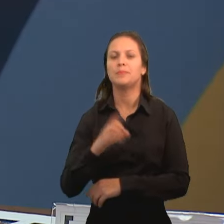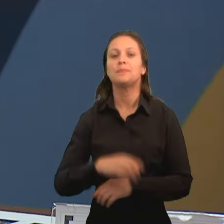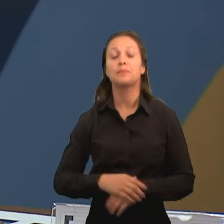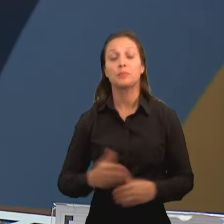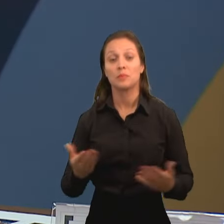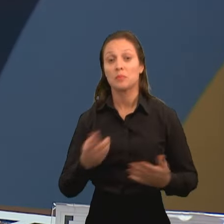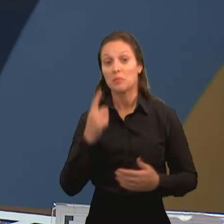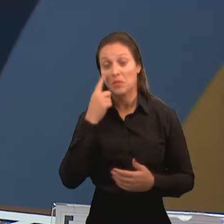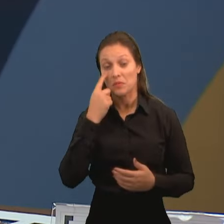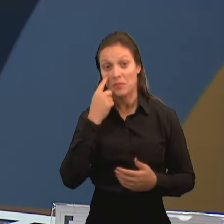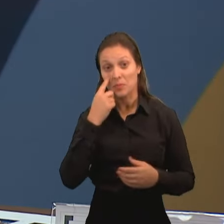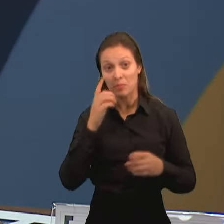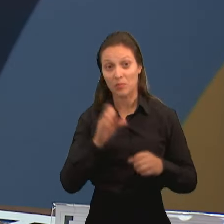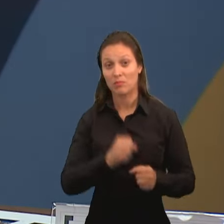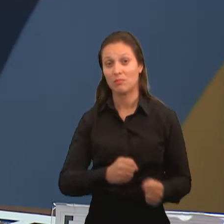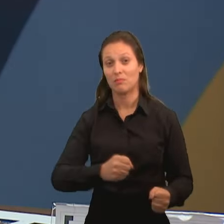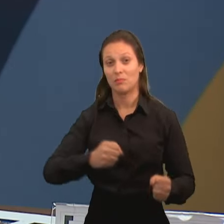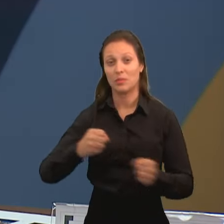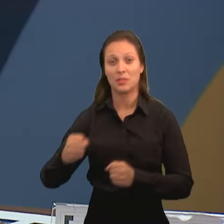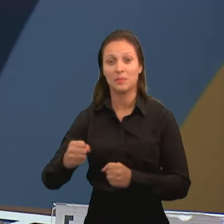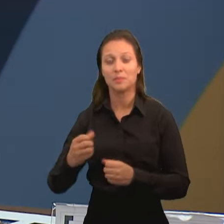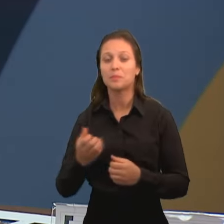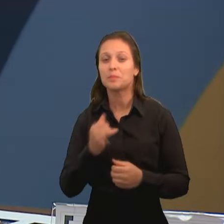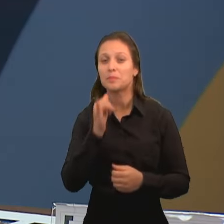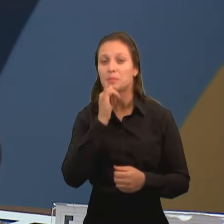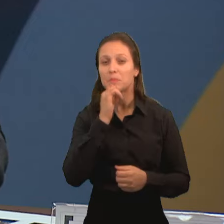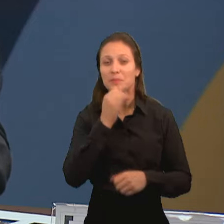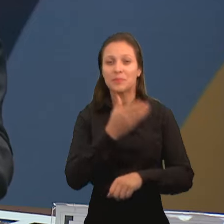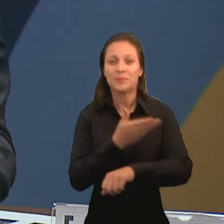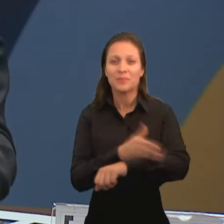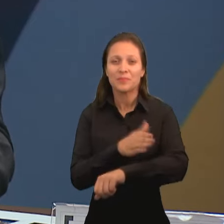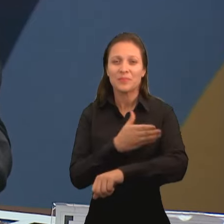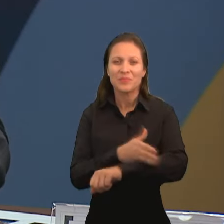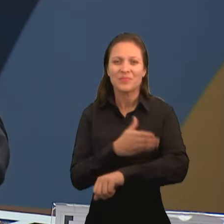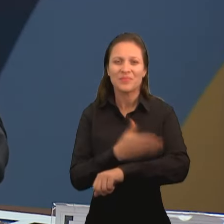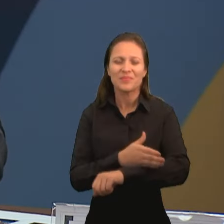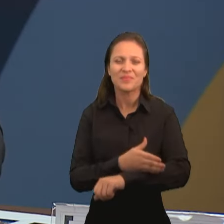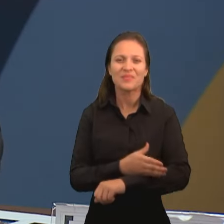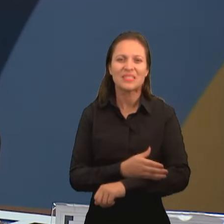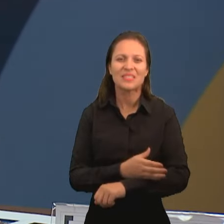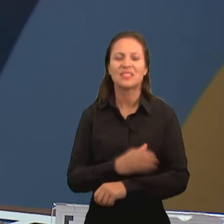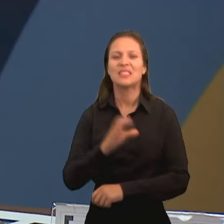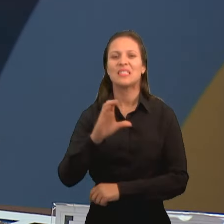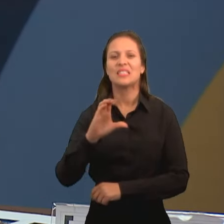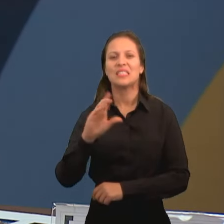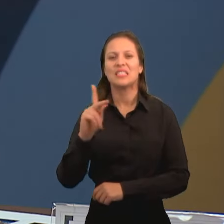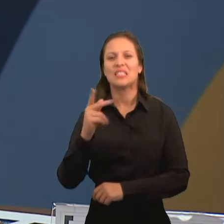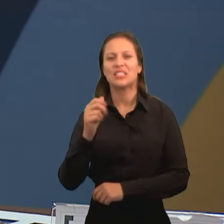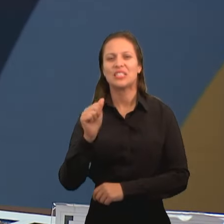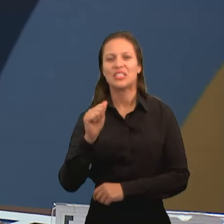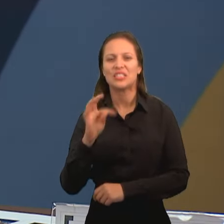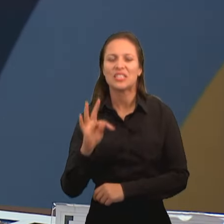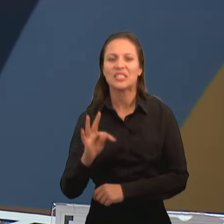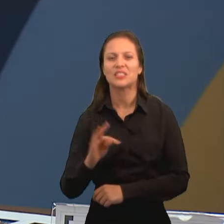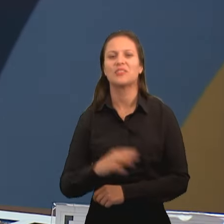el poder computacional que se usa para entrenar los modelos como ChatGPT,